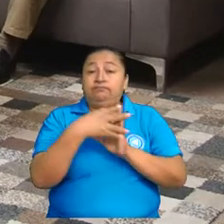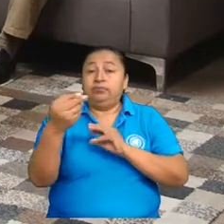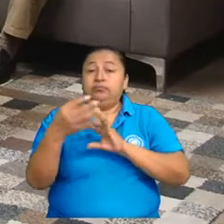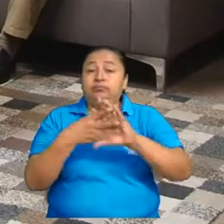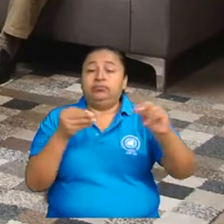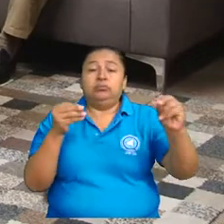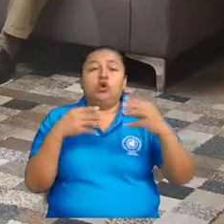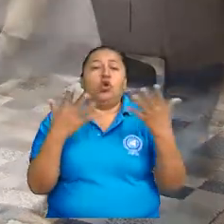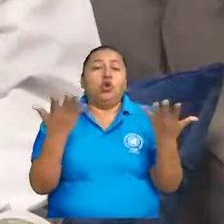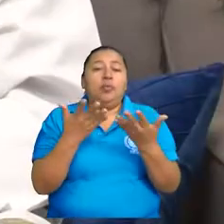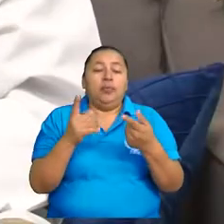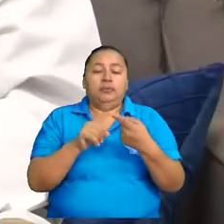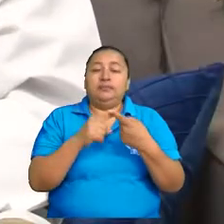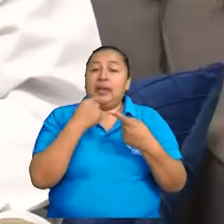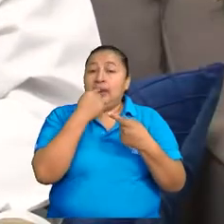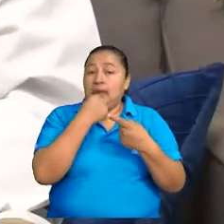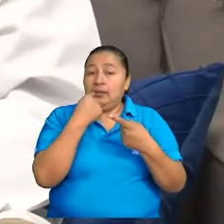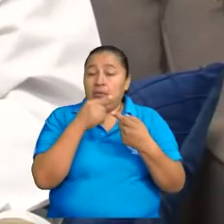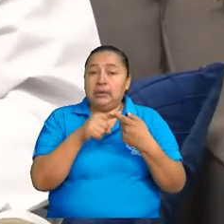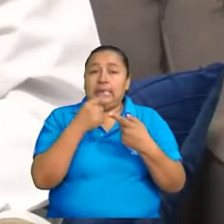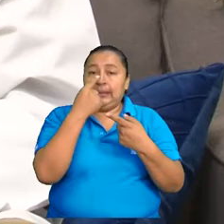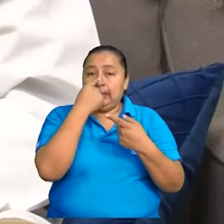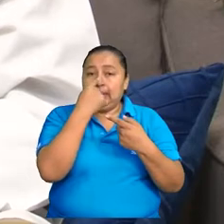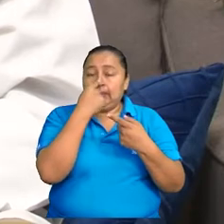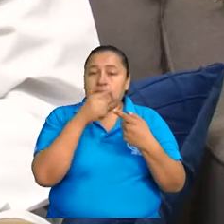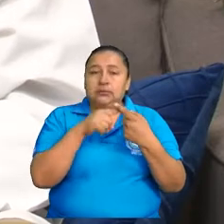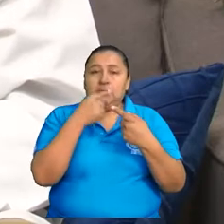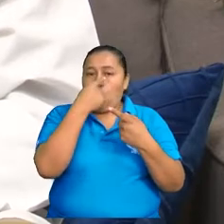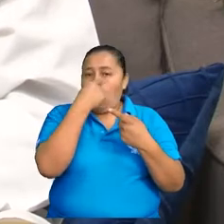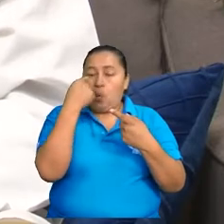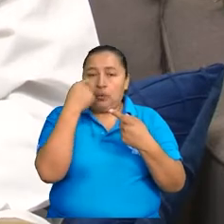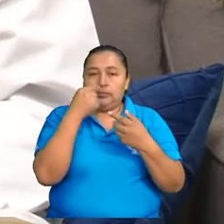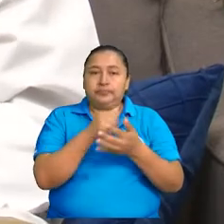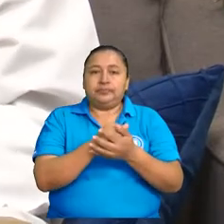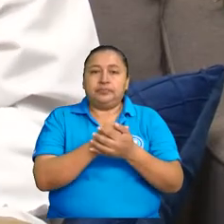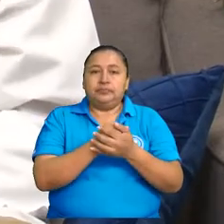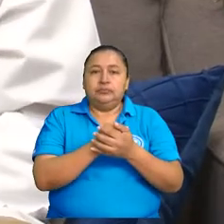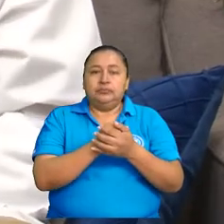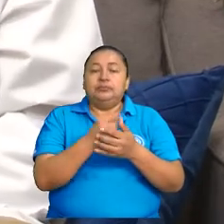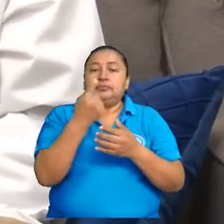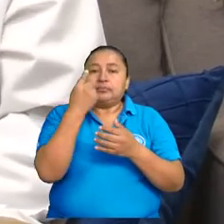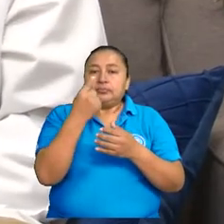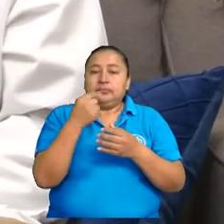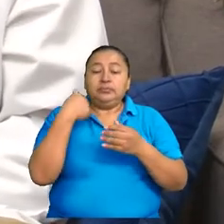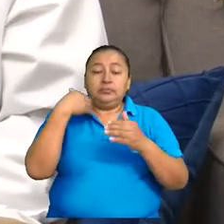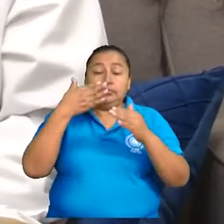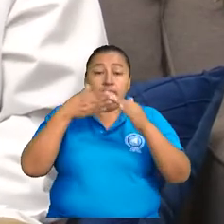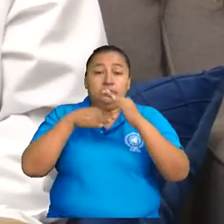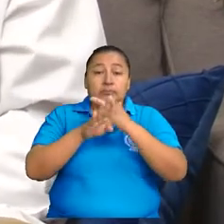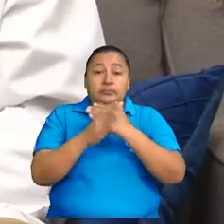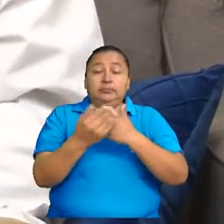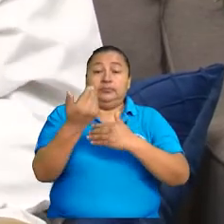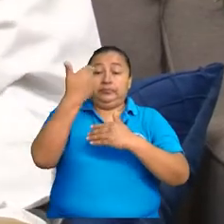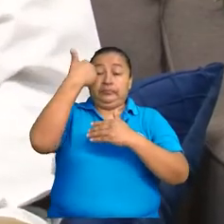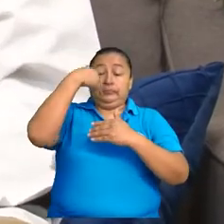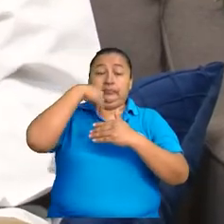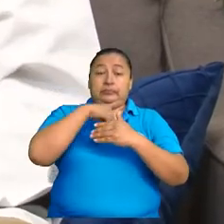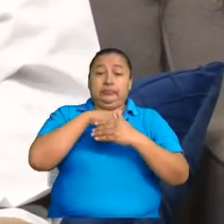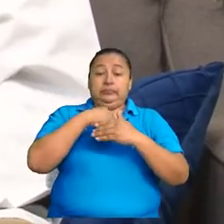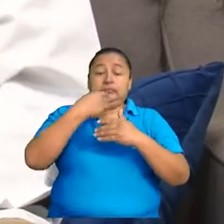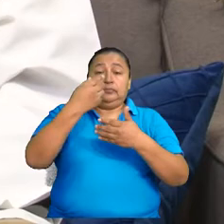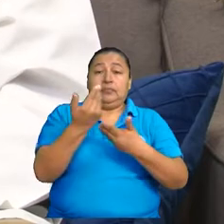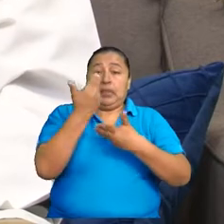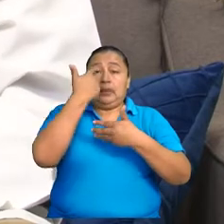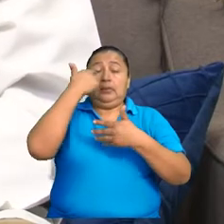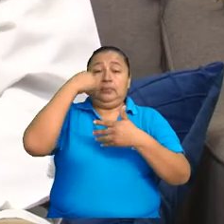a través de la boca, de la nariz y de los ojos. O sea, que no es la vía, perdón, la puerta de introducción, de entrada al